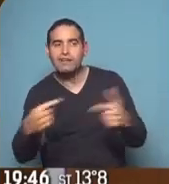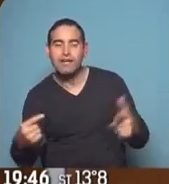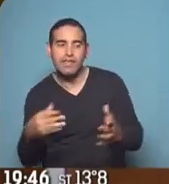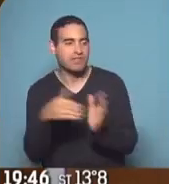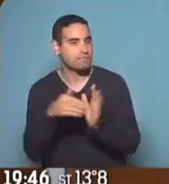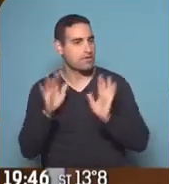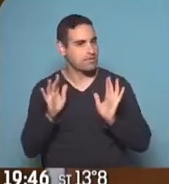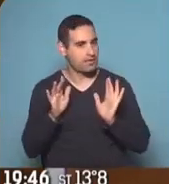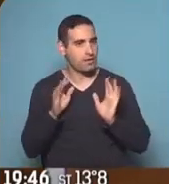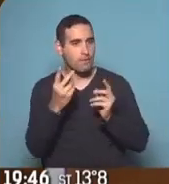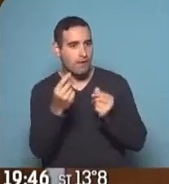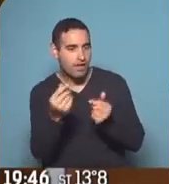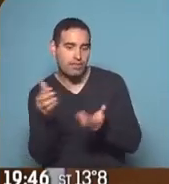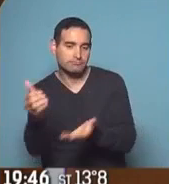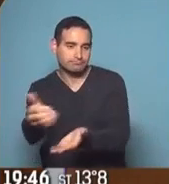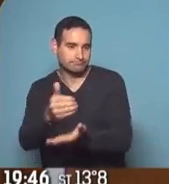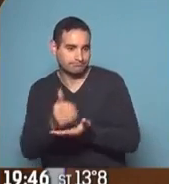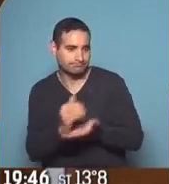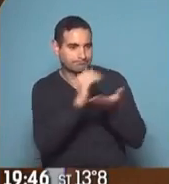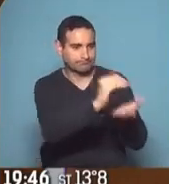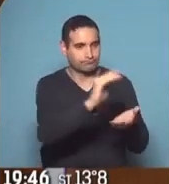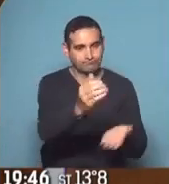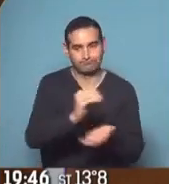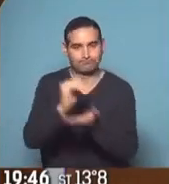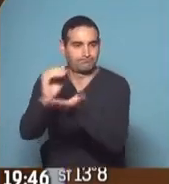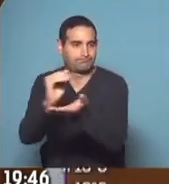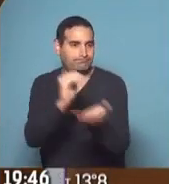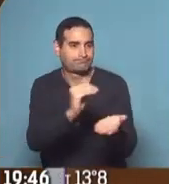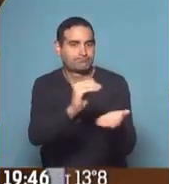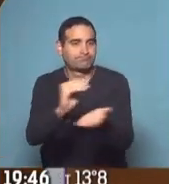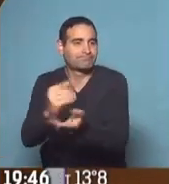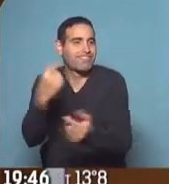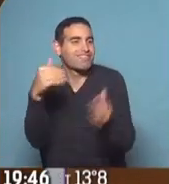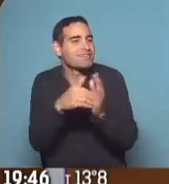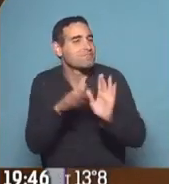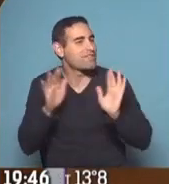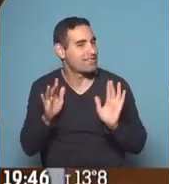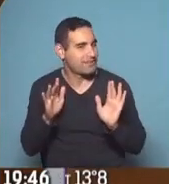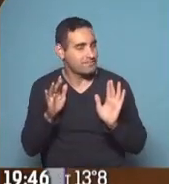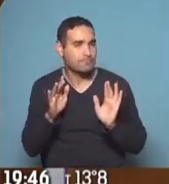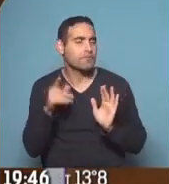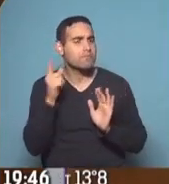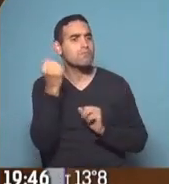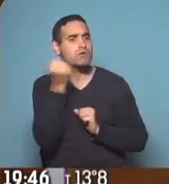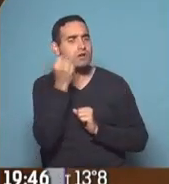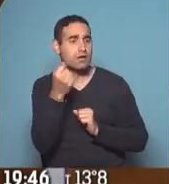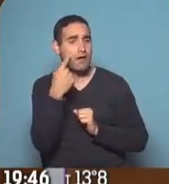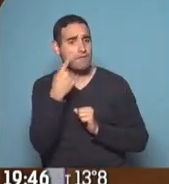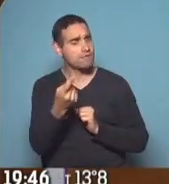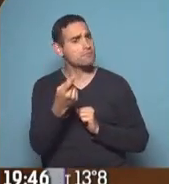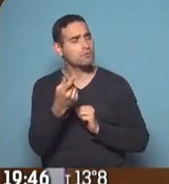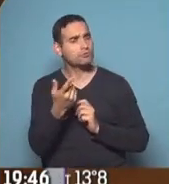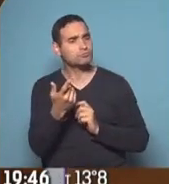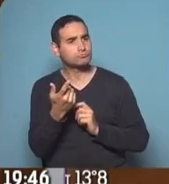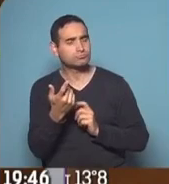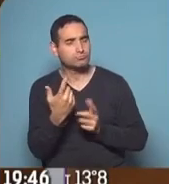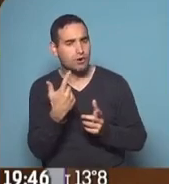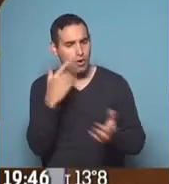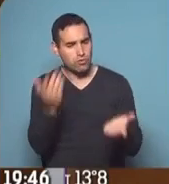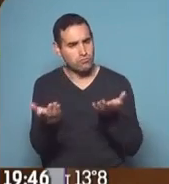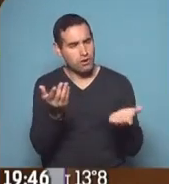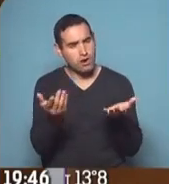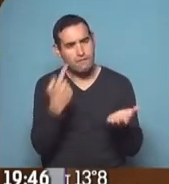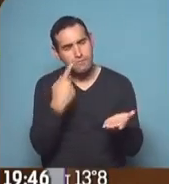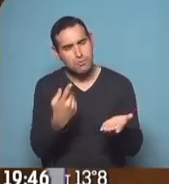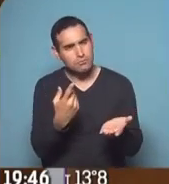dinero digo dependiendo el delito van a un fin específico los fondos y esto también es importante porque cuando uno mira la experiencia comparada es